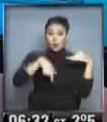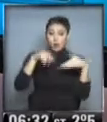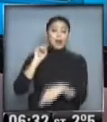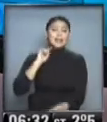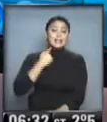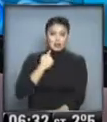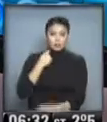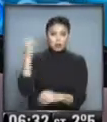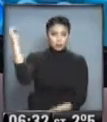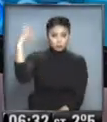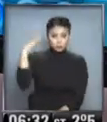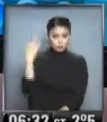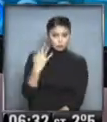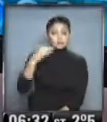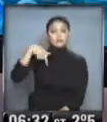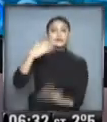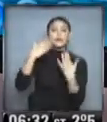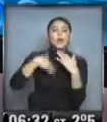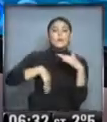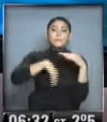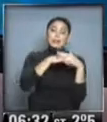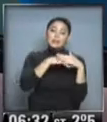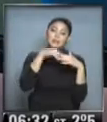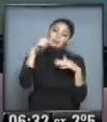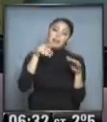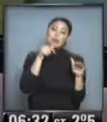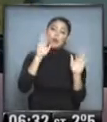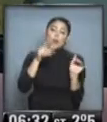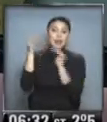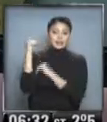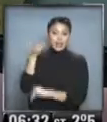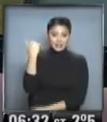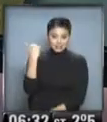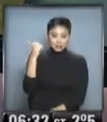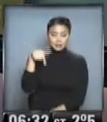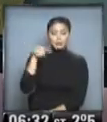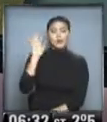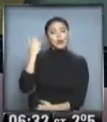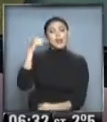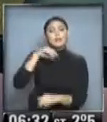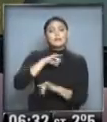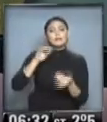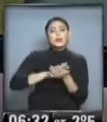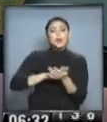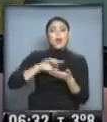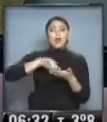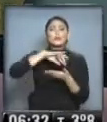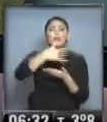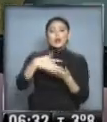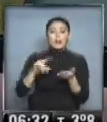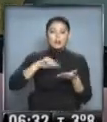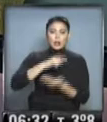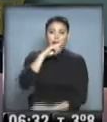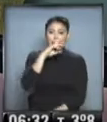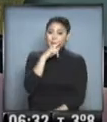hoy. Bueno, la temperatura máxima va a ser igual a la de ayer. El Gran Buenos Aires, les decía, en la ciudad de La Plata,